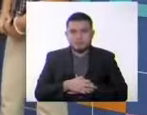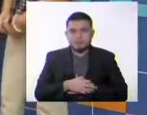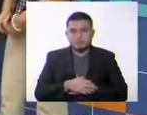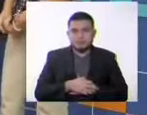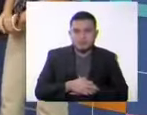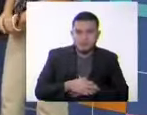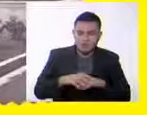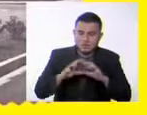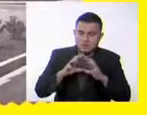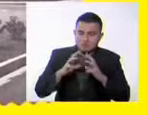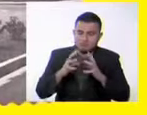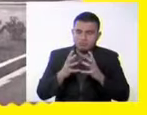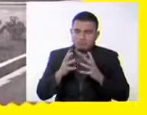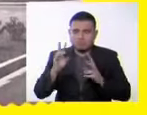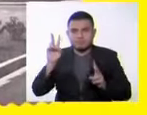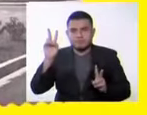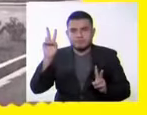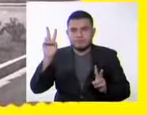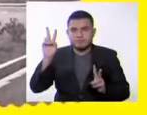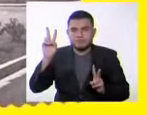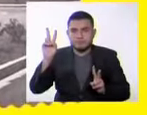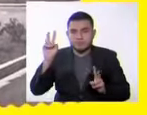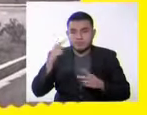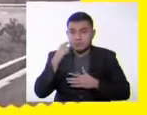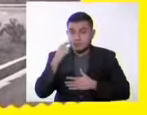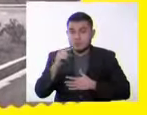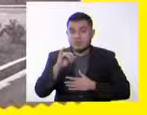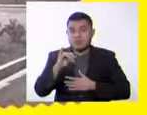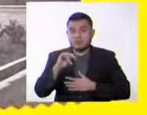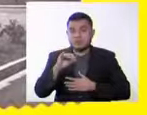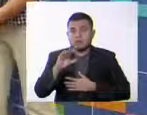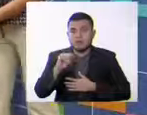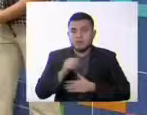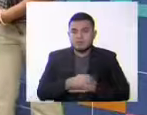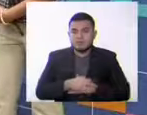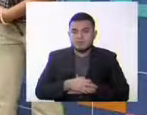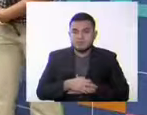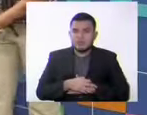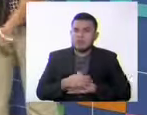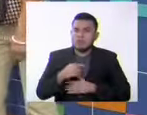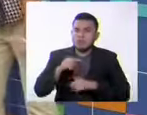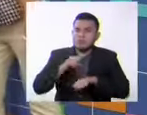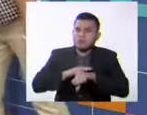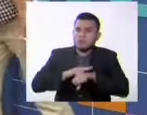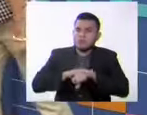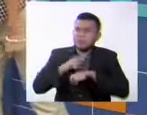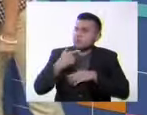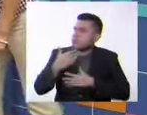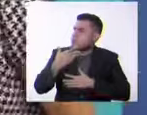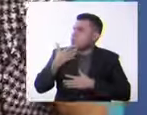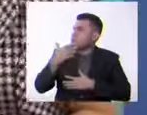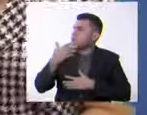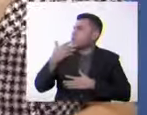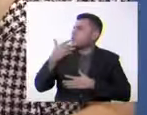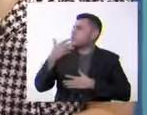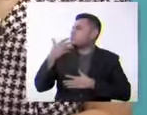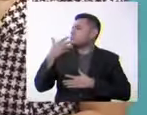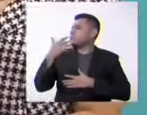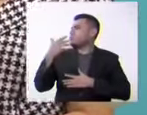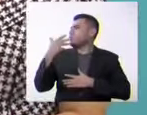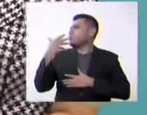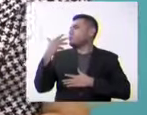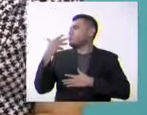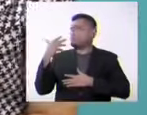Mundo en una representación que me parece icónica porque es súper antigua. Imagínate, acá había una gasolinera.